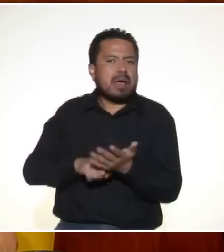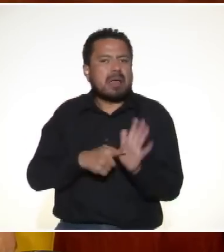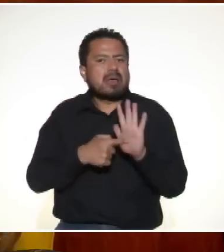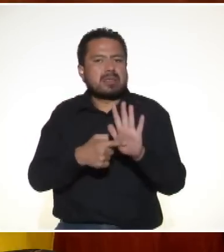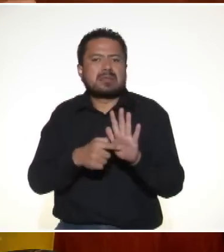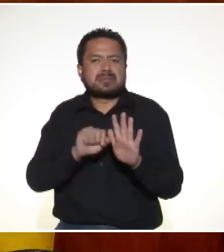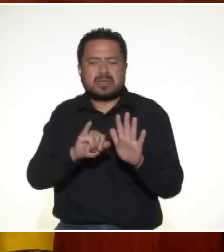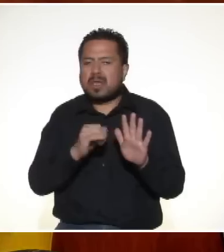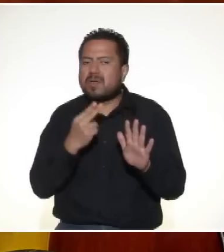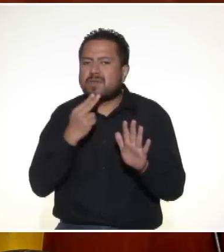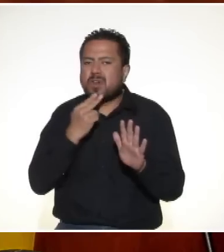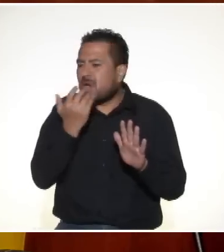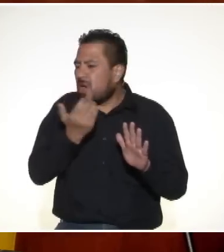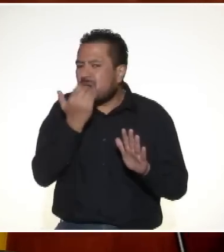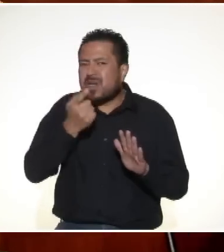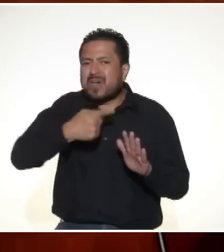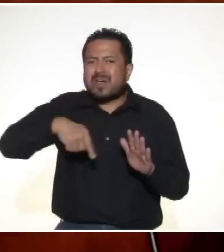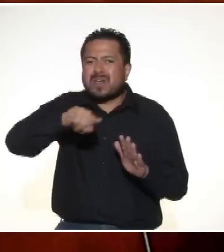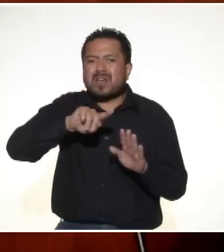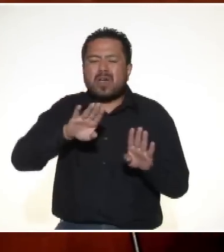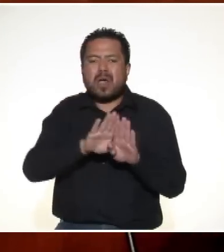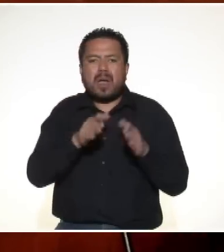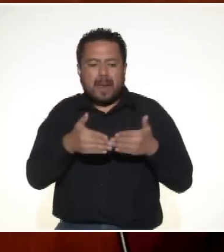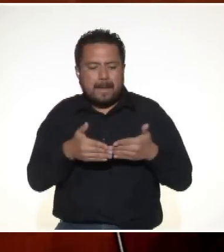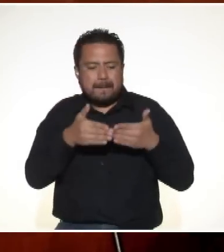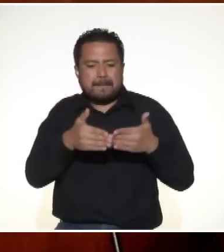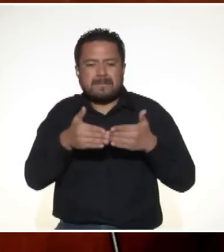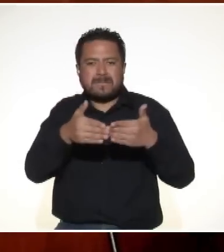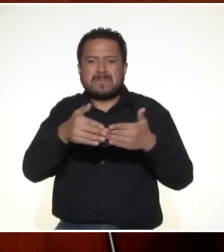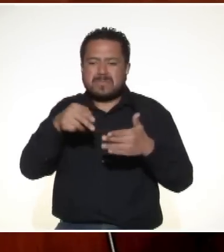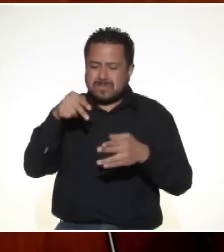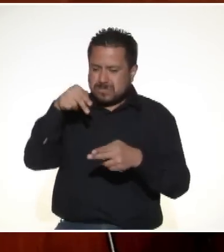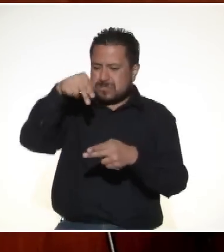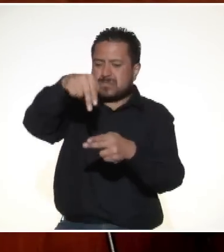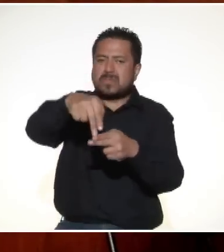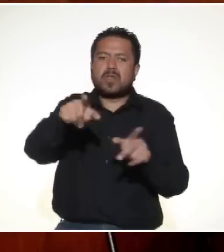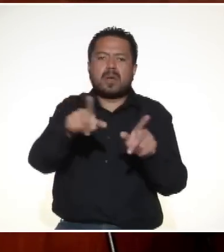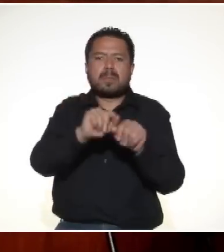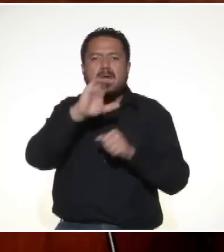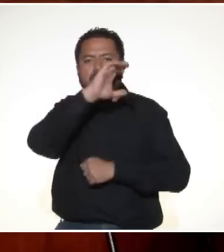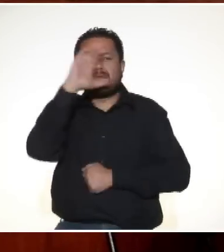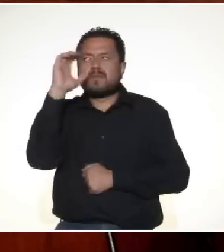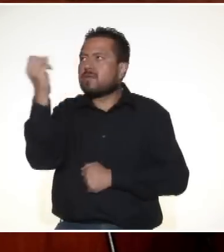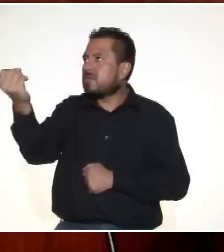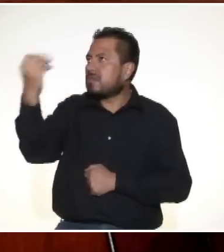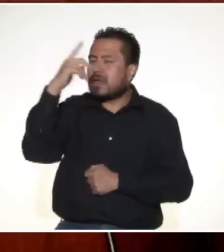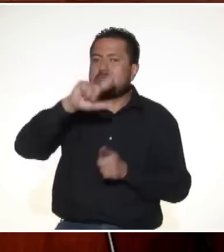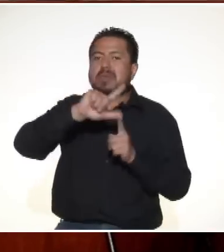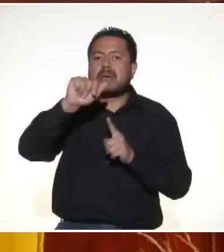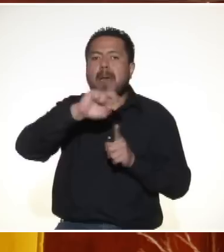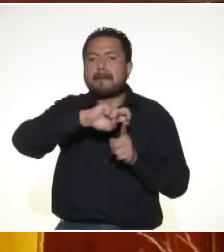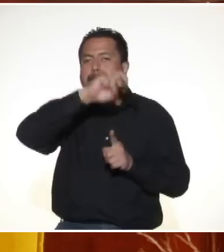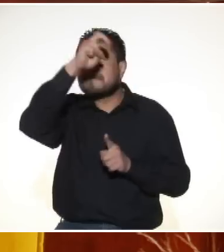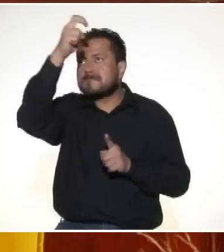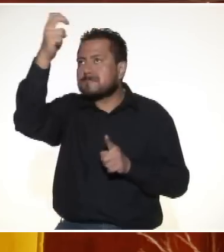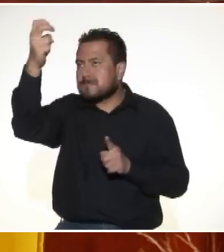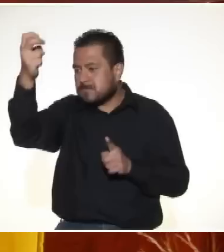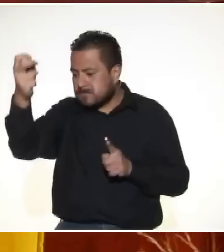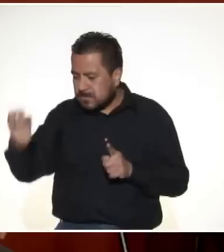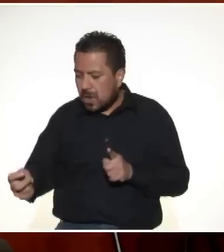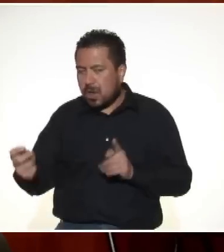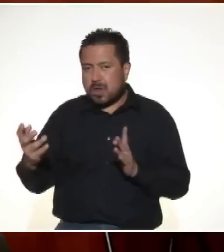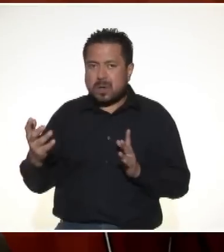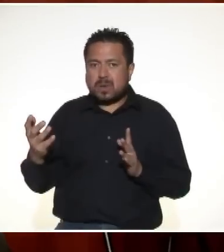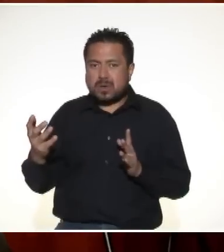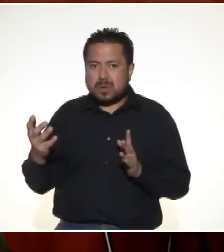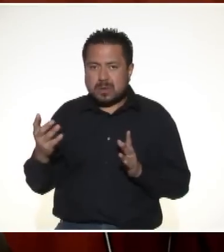funcionan. El clásico que se va hasta la punta de la lancha, ¿sí? Solo por tomarse la foto ahí y sale volando, ¿no?